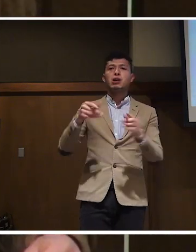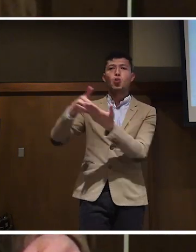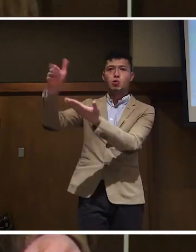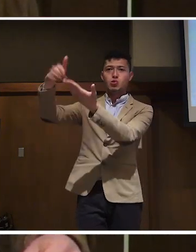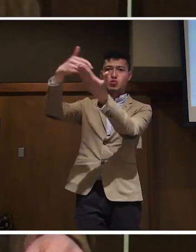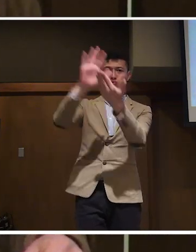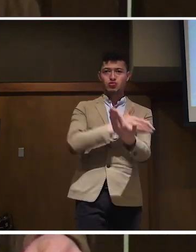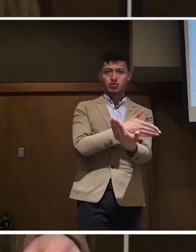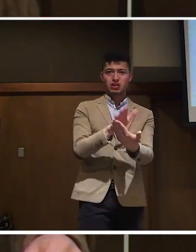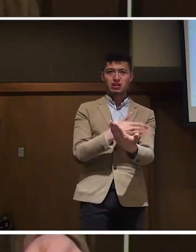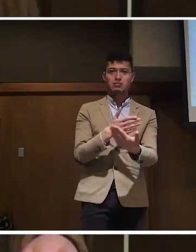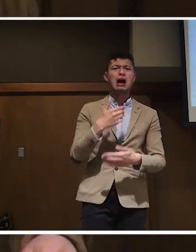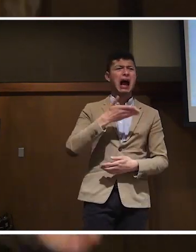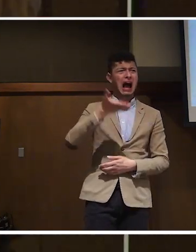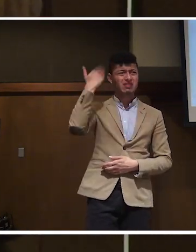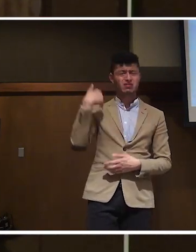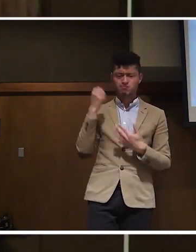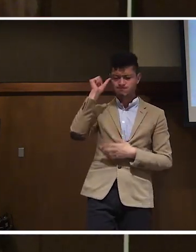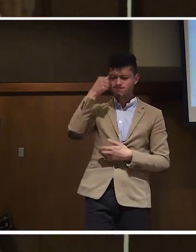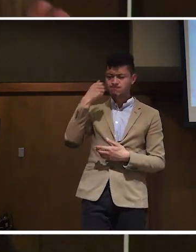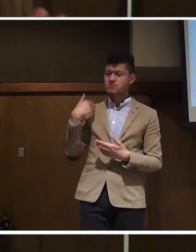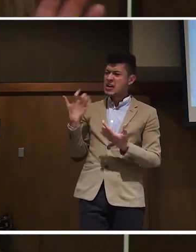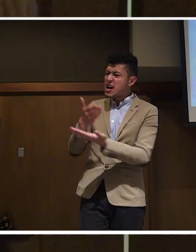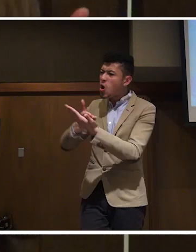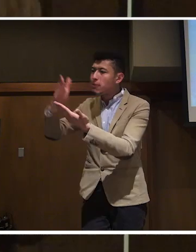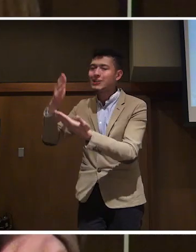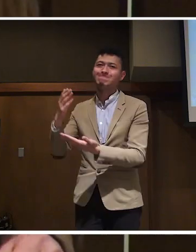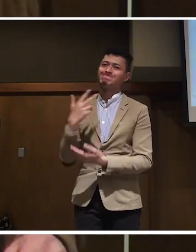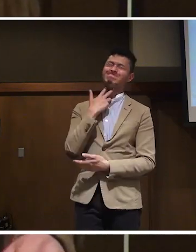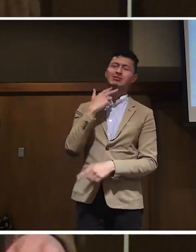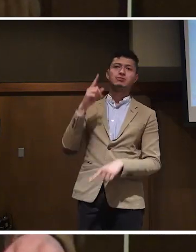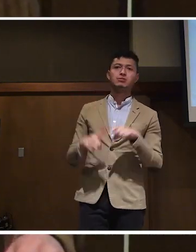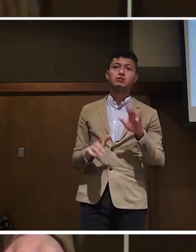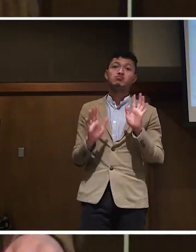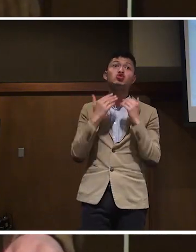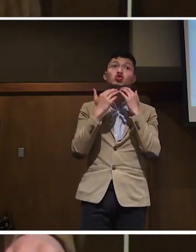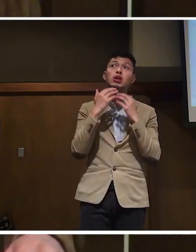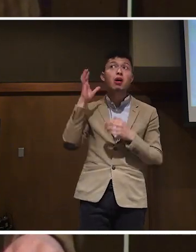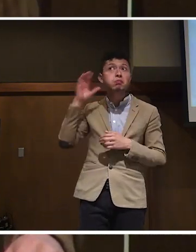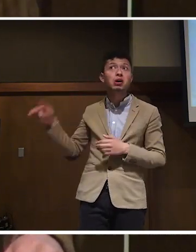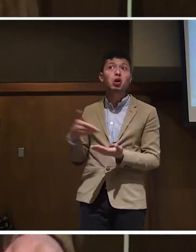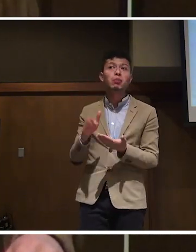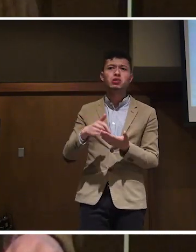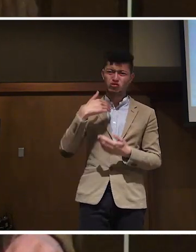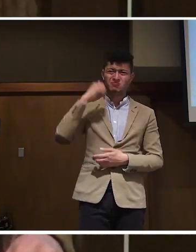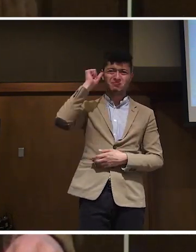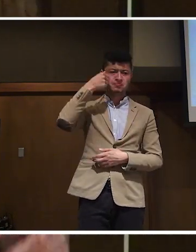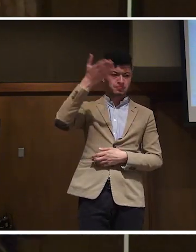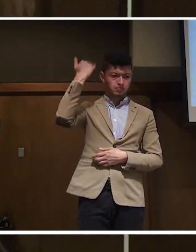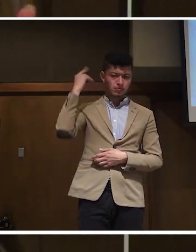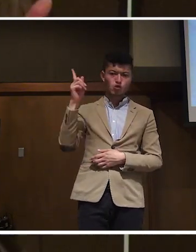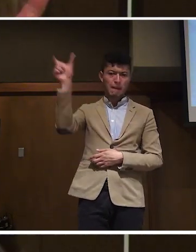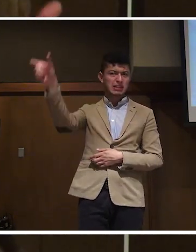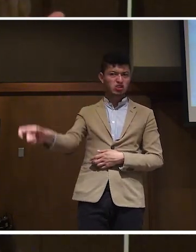comprar. Yo recuerdo, y espero que alguien lo haya comprado, pero todavía creo que no, que alguien ofreció una vez, vino